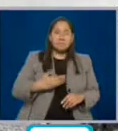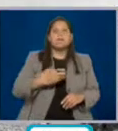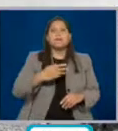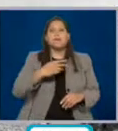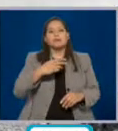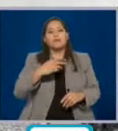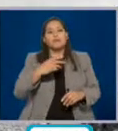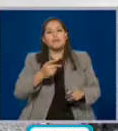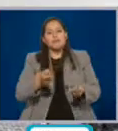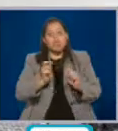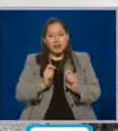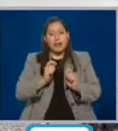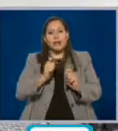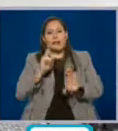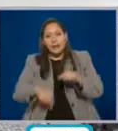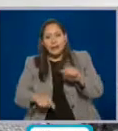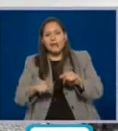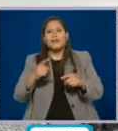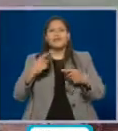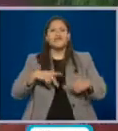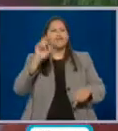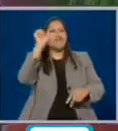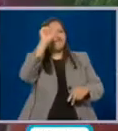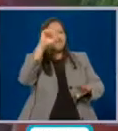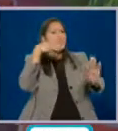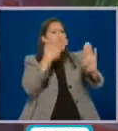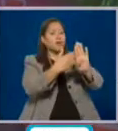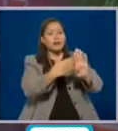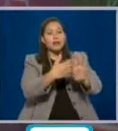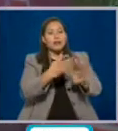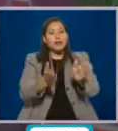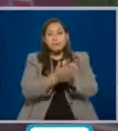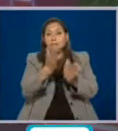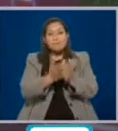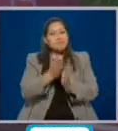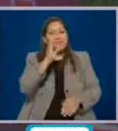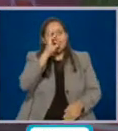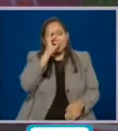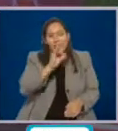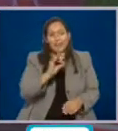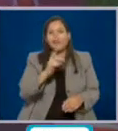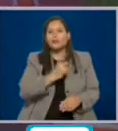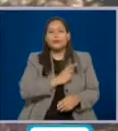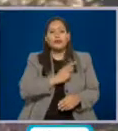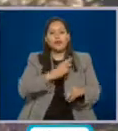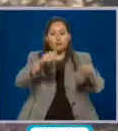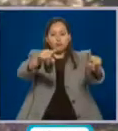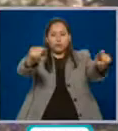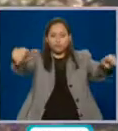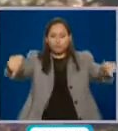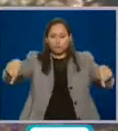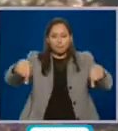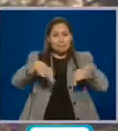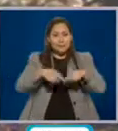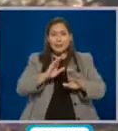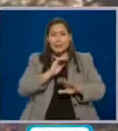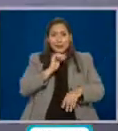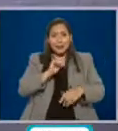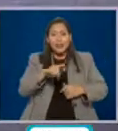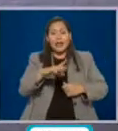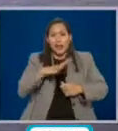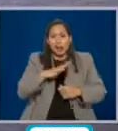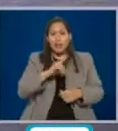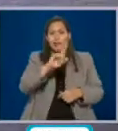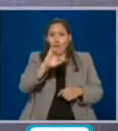golpes de Estado y levantamientos en armas, pues nunca se acabó, entonces nomás ahí quedó. Es un poco como pasó el Pero sí Monumento a la está ahí Revolución. este Zócalo. El